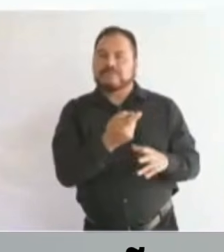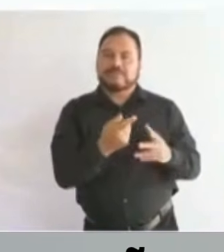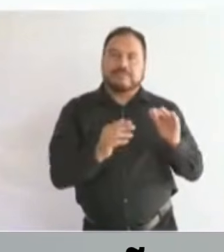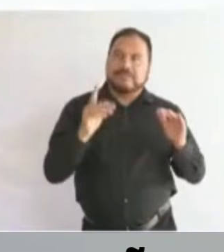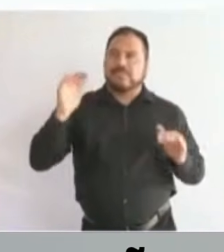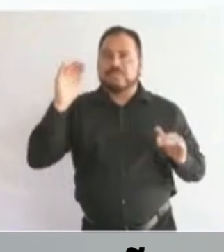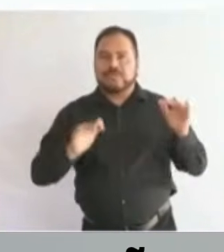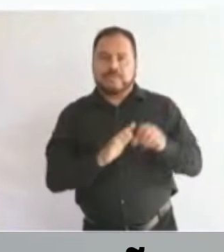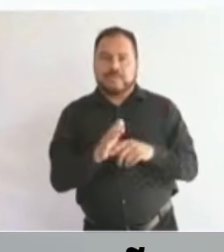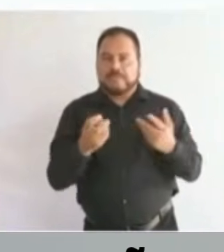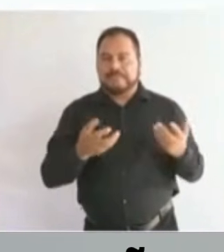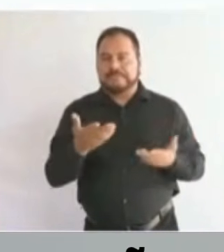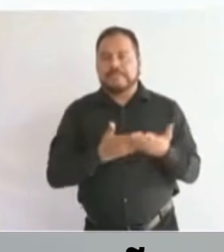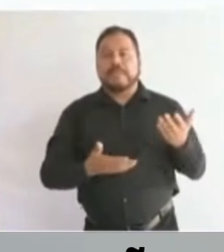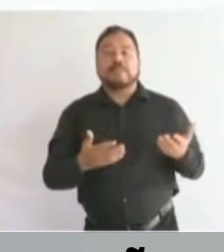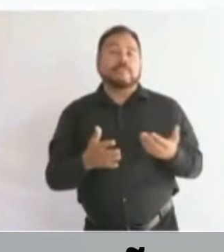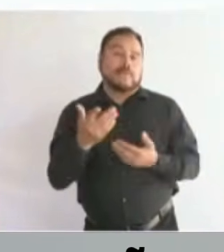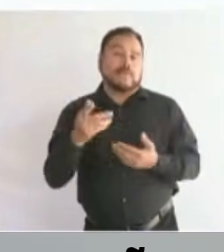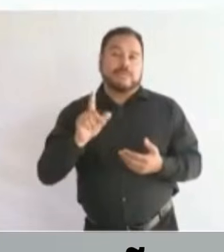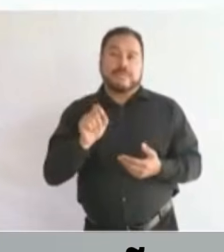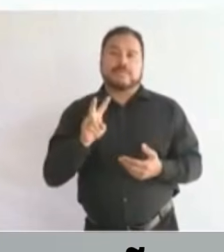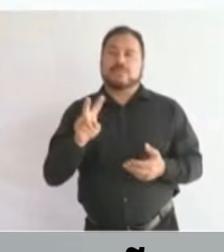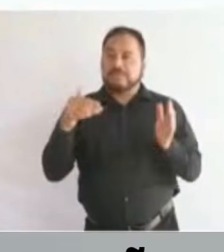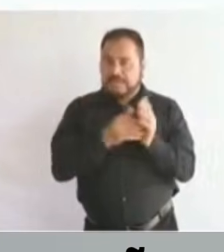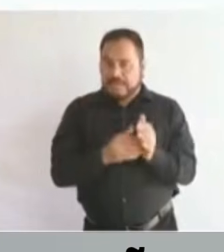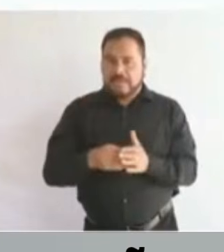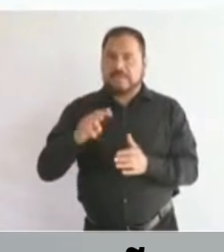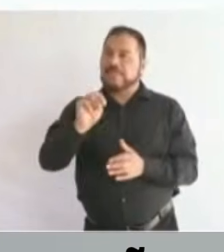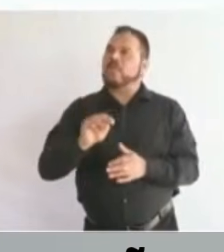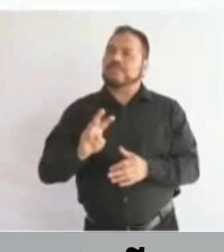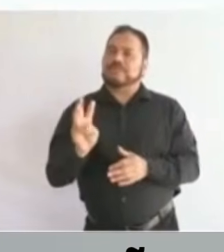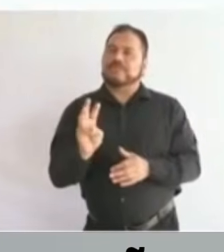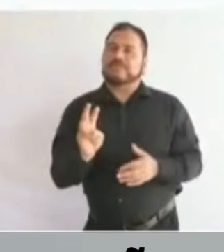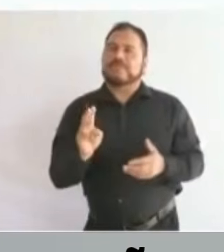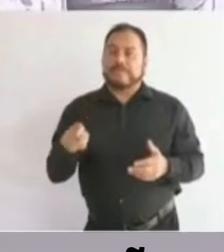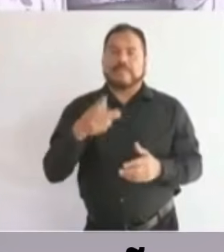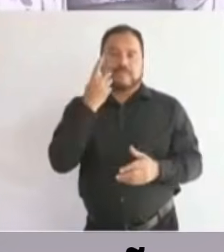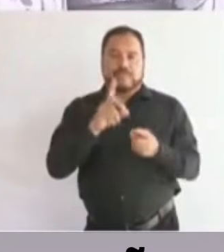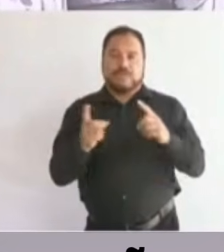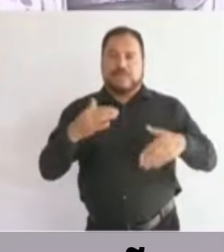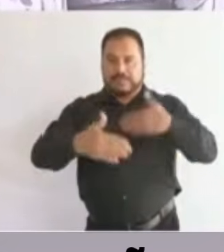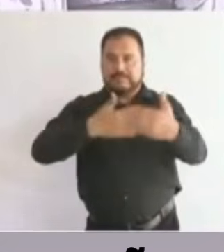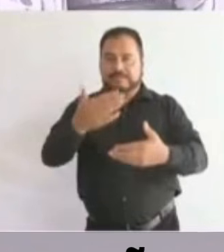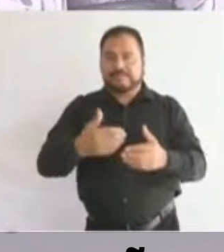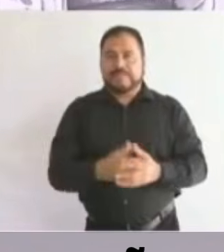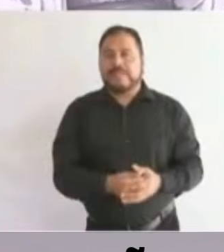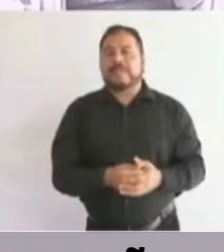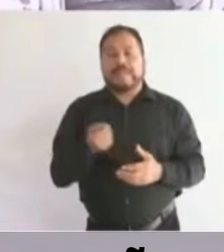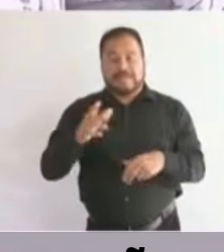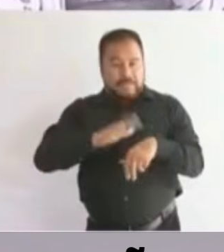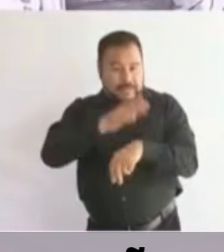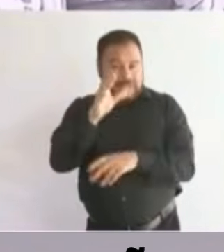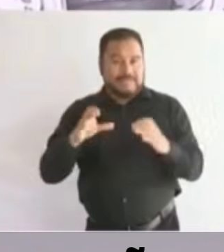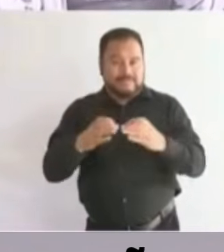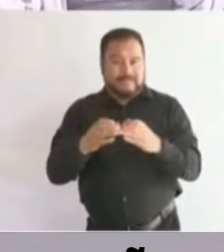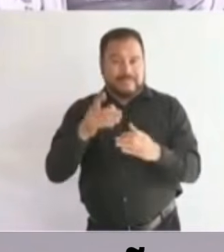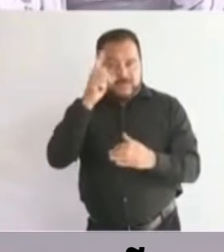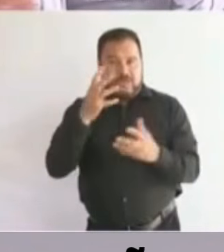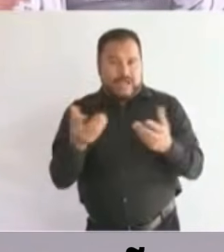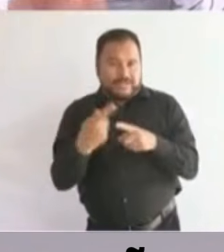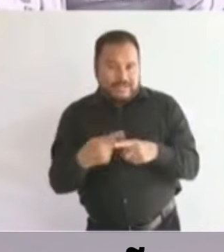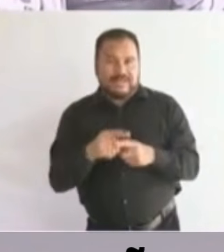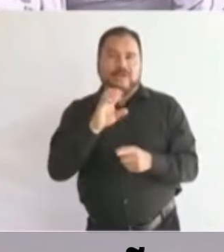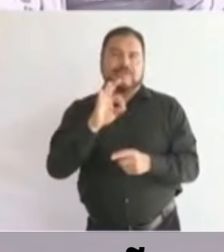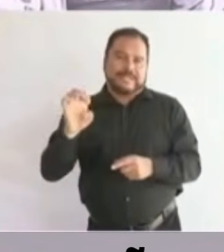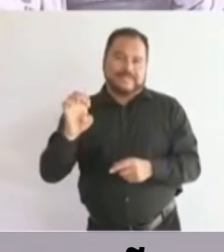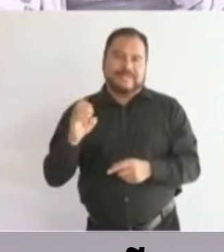son 22,000 megawatts que esperamos poder desarrollar. La gran mayoría son de Comisión Federal de Electricidad. En